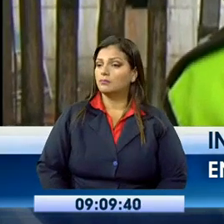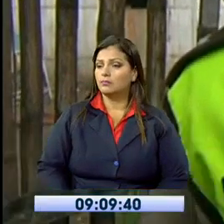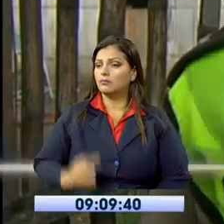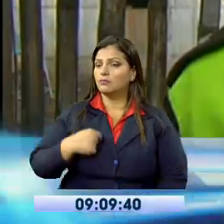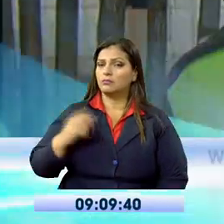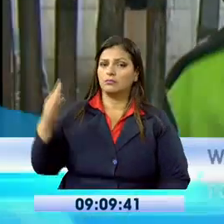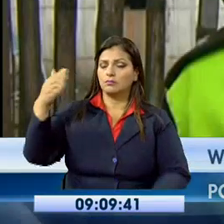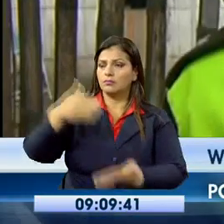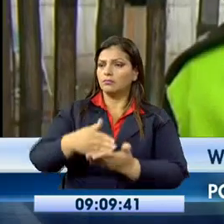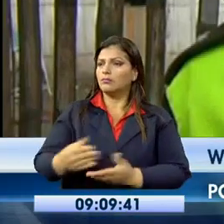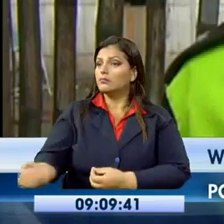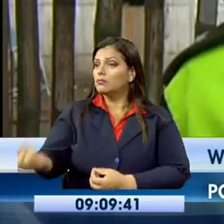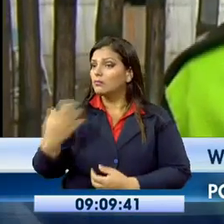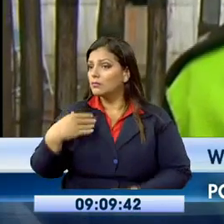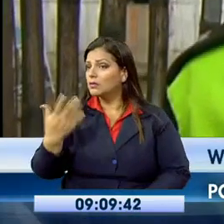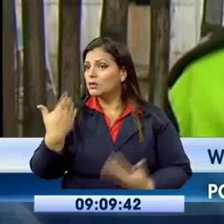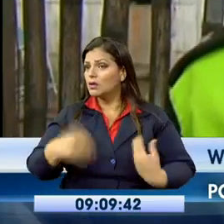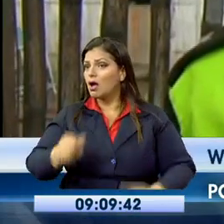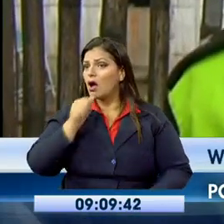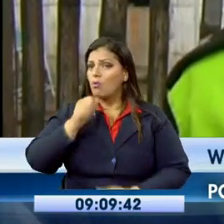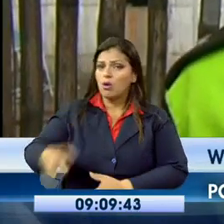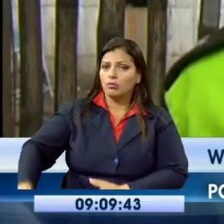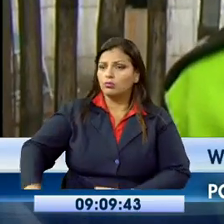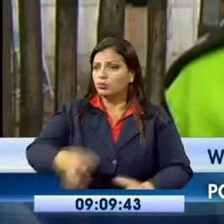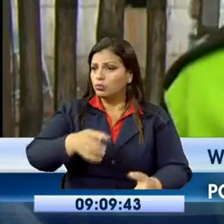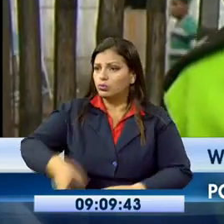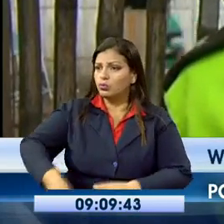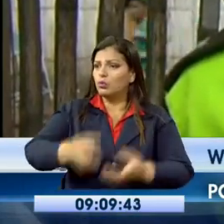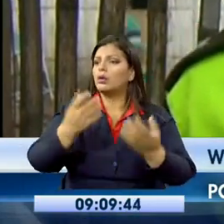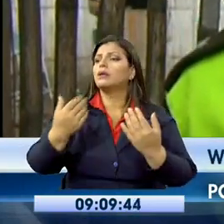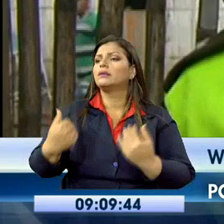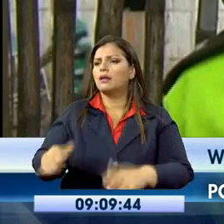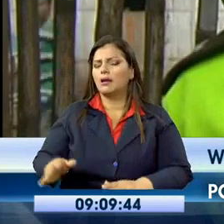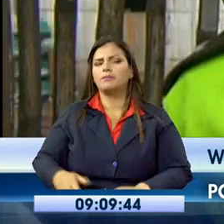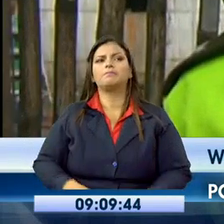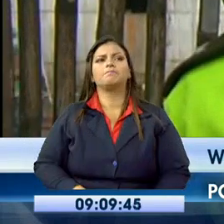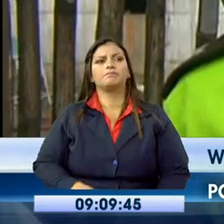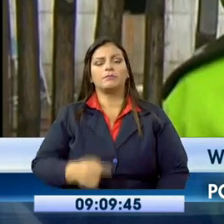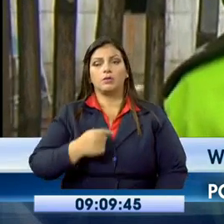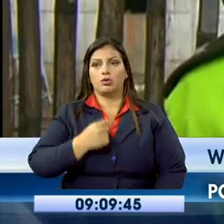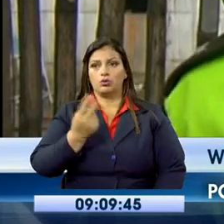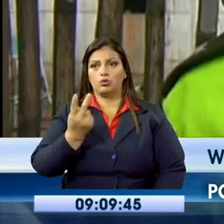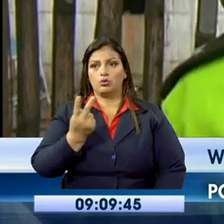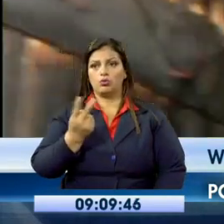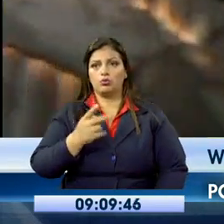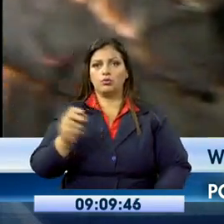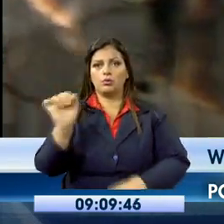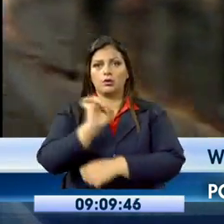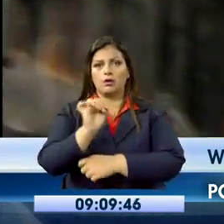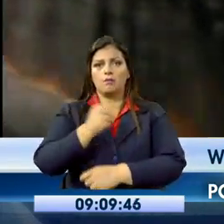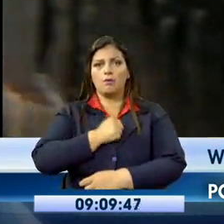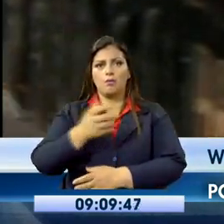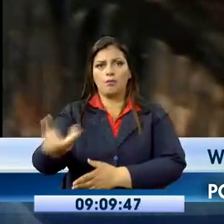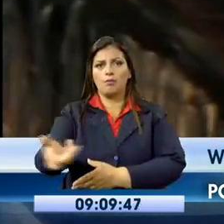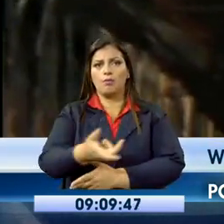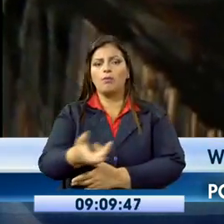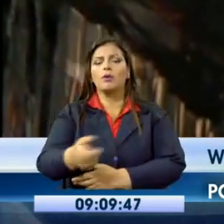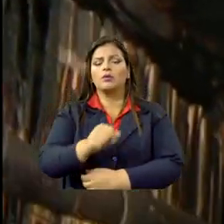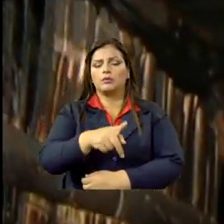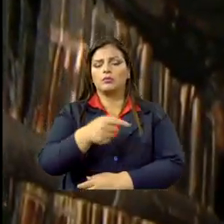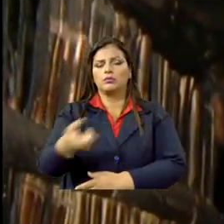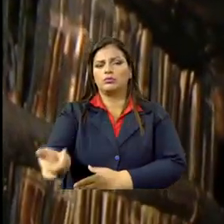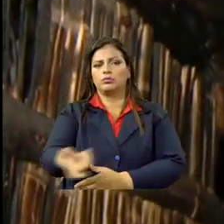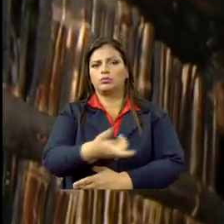ya habían controlado. De igual manera, avanzó acá dos unidades del cuerpo de bomberos. Informó Julio César Saona.